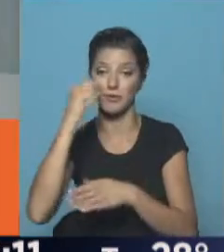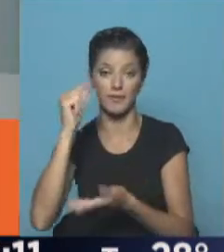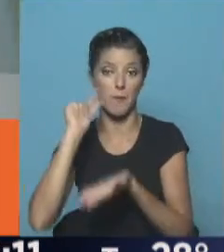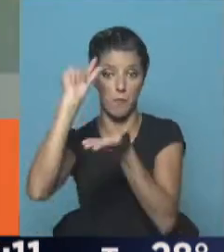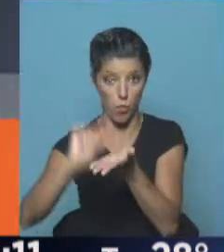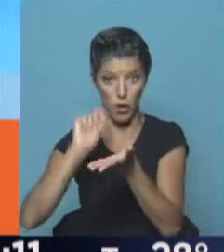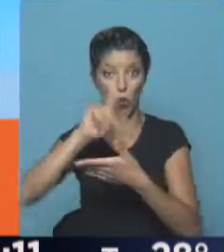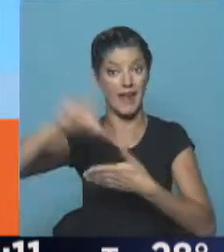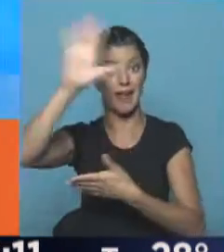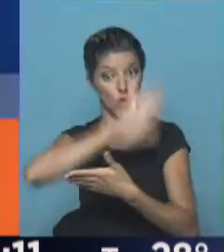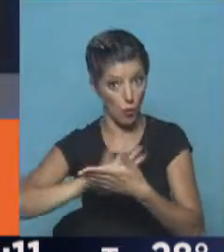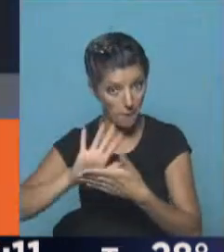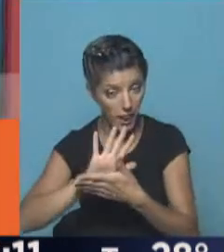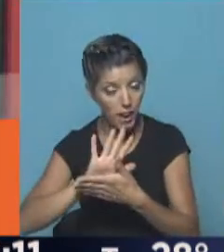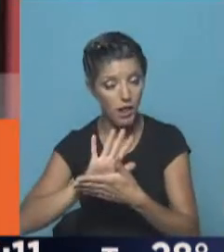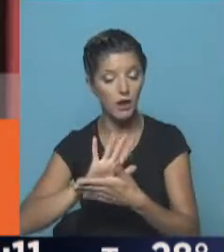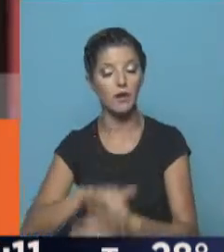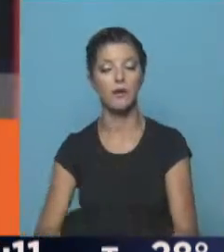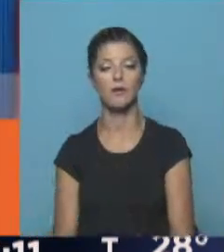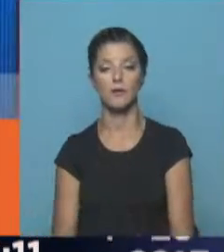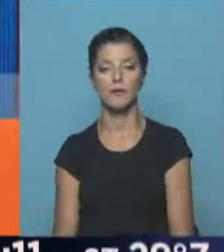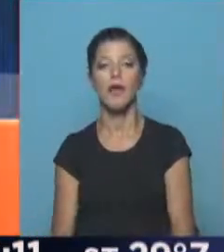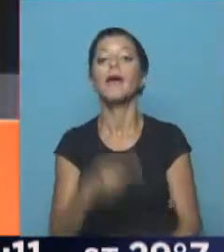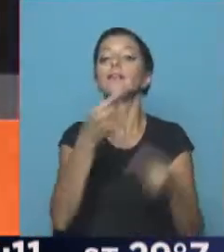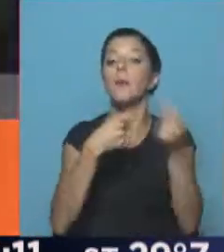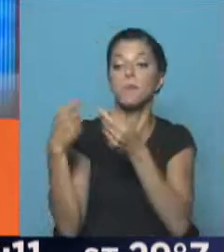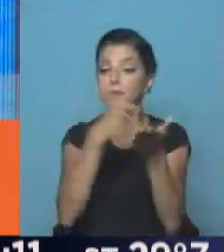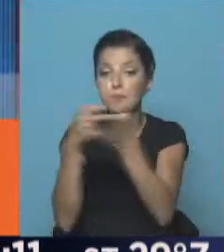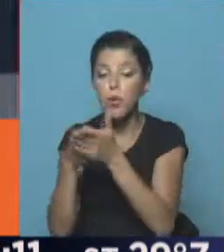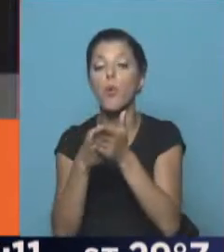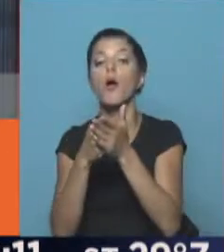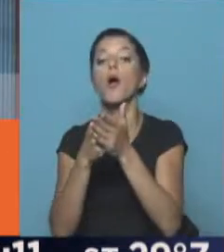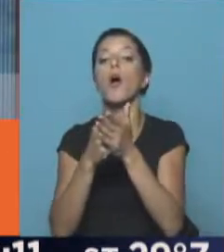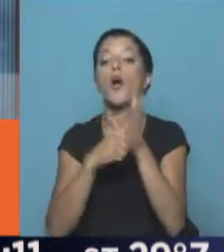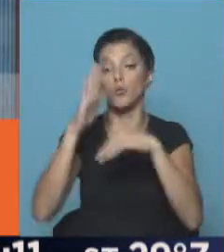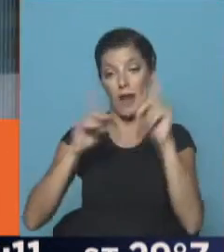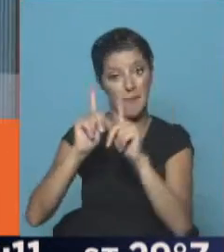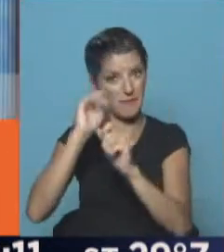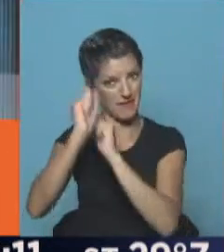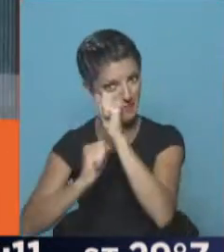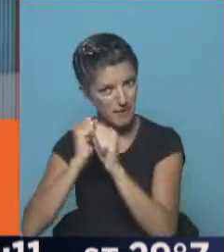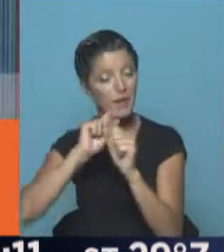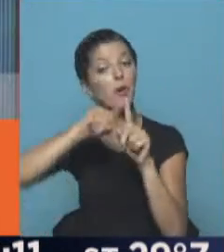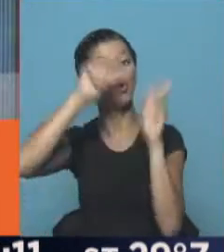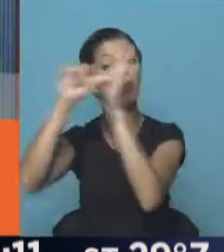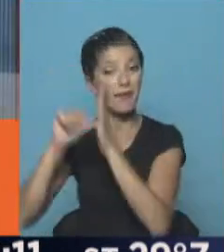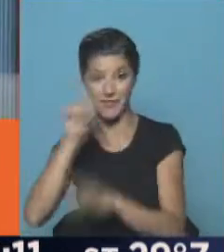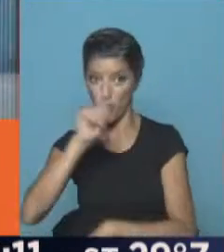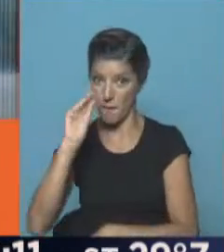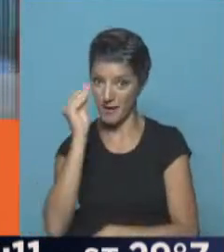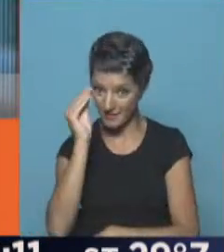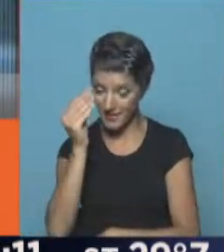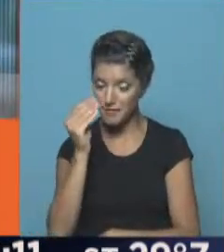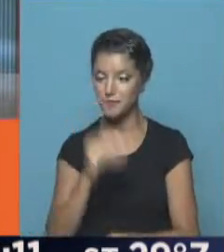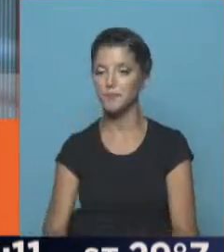región está financiando obras de estas mismas constructoras afuera de brasil no es cierto